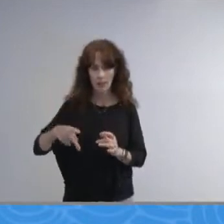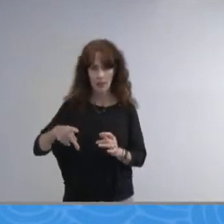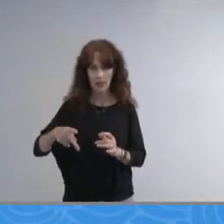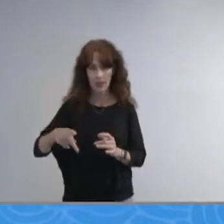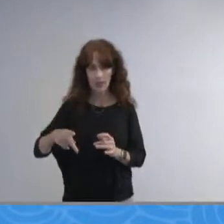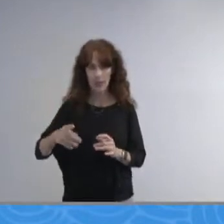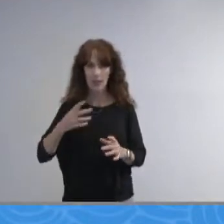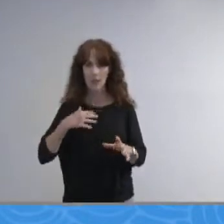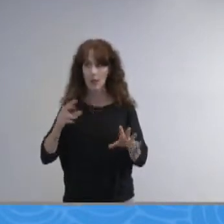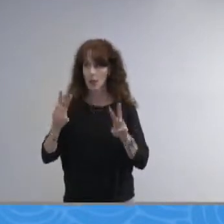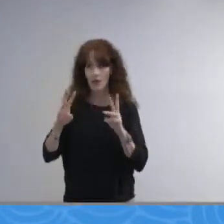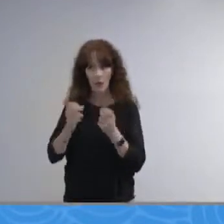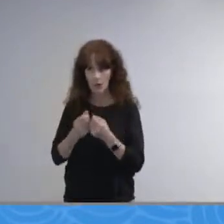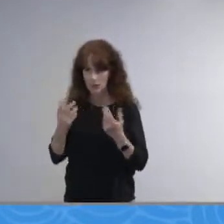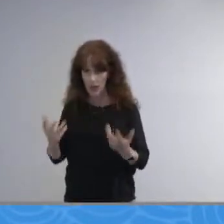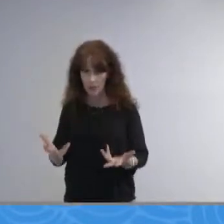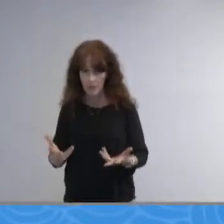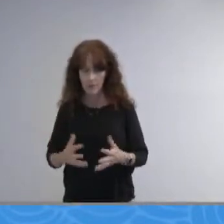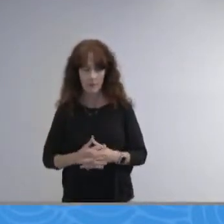guys have a workshop?